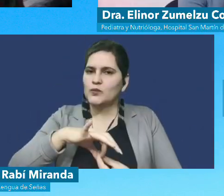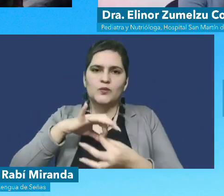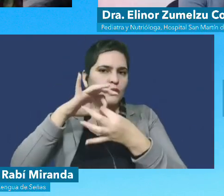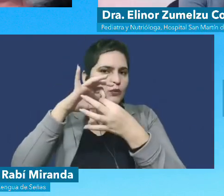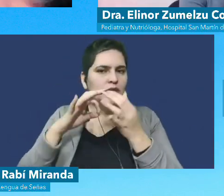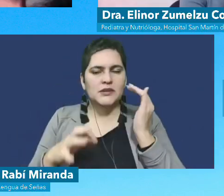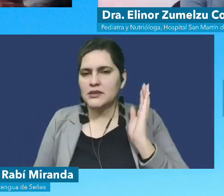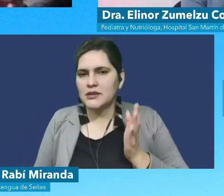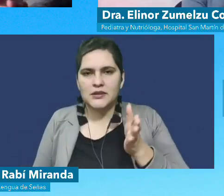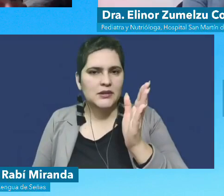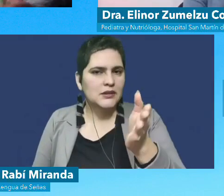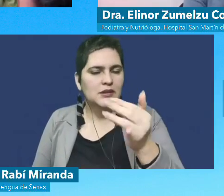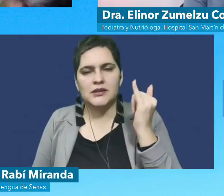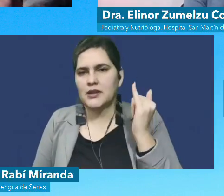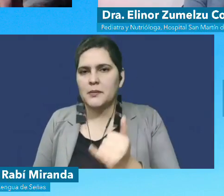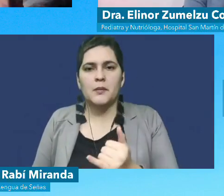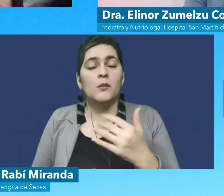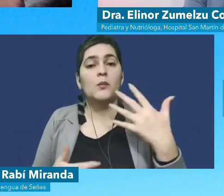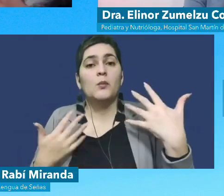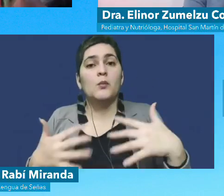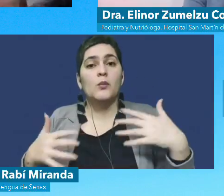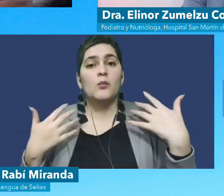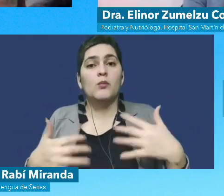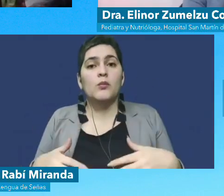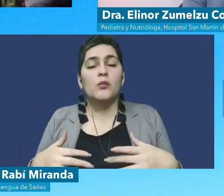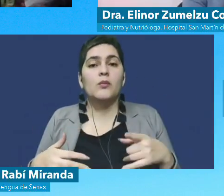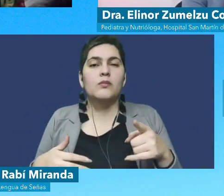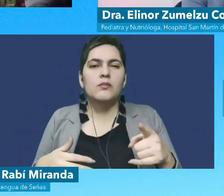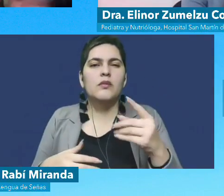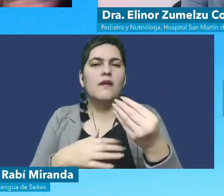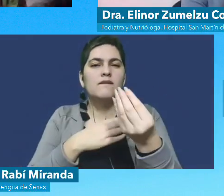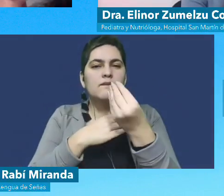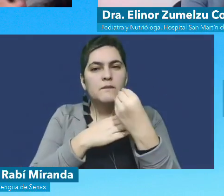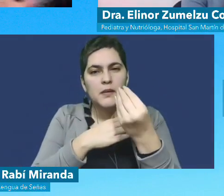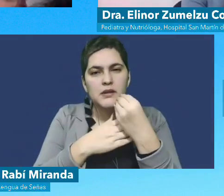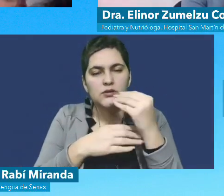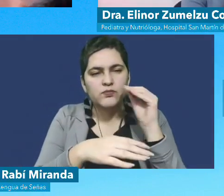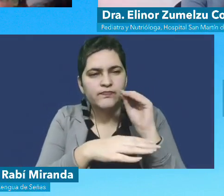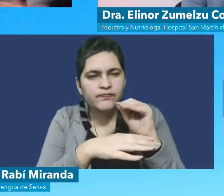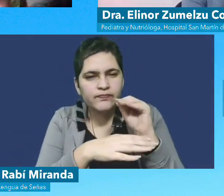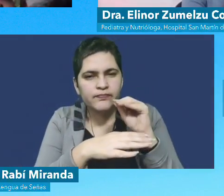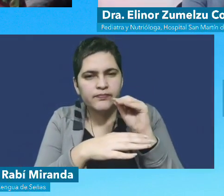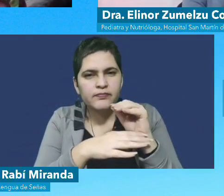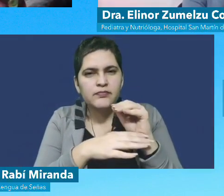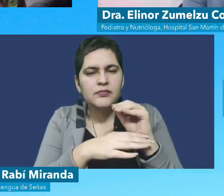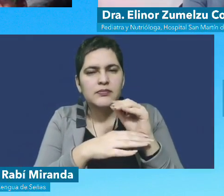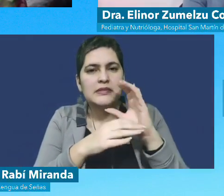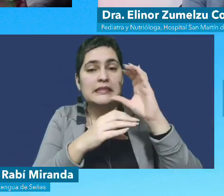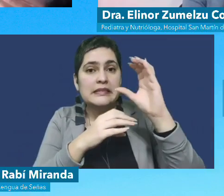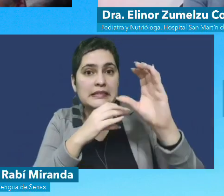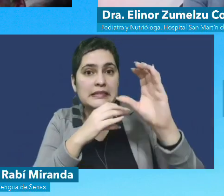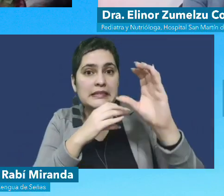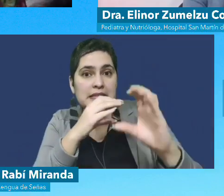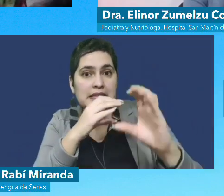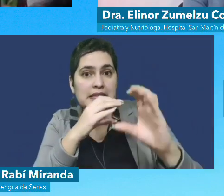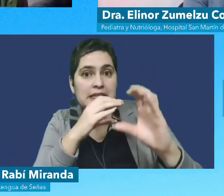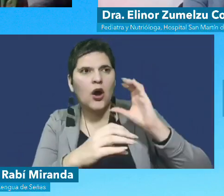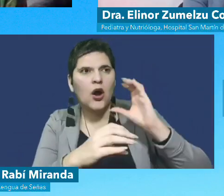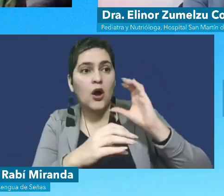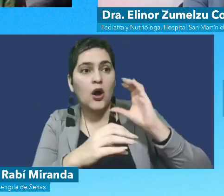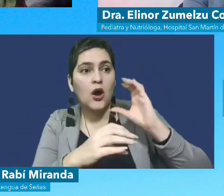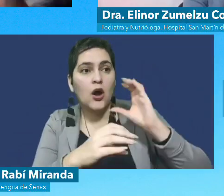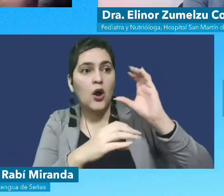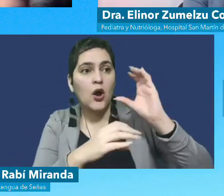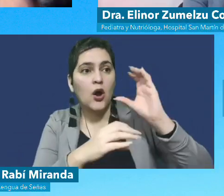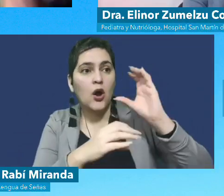tan importante volver a la alimentación basada en los ciclos naturales de nuestro entorno, ¿cierto? Y alejarnos un poco de lo que nos ha